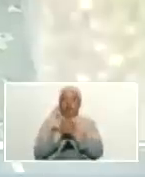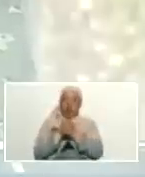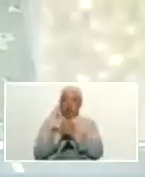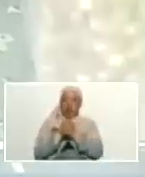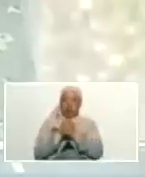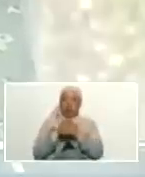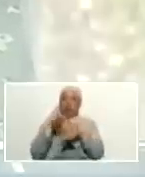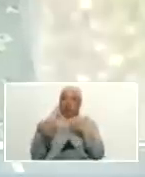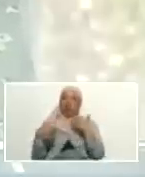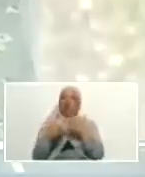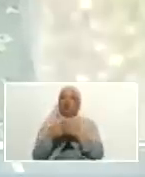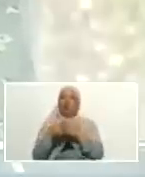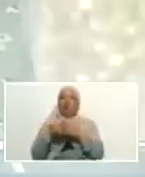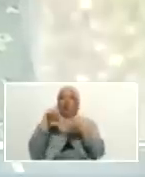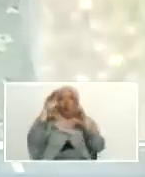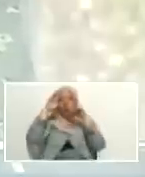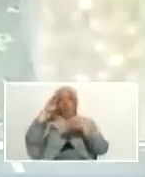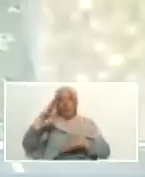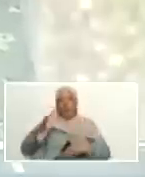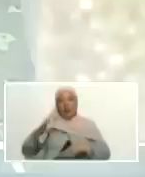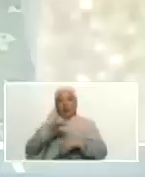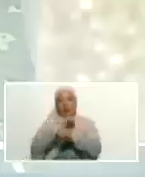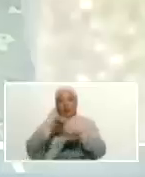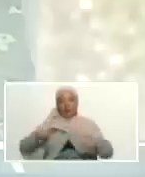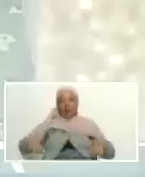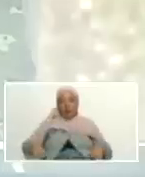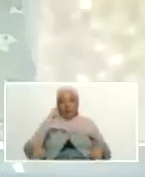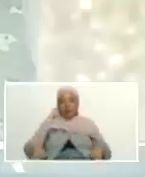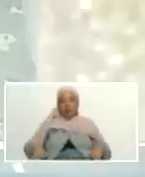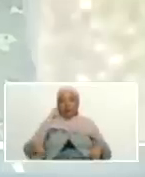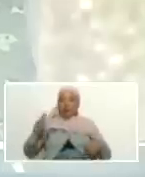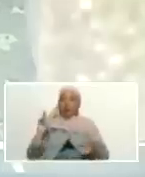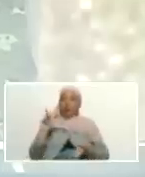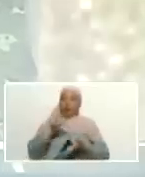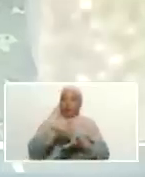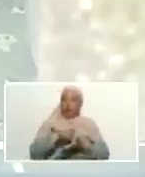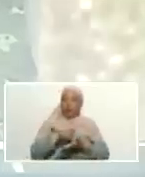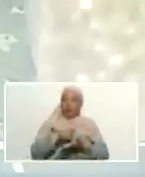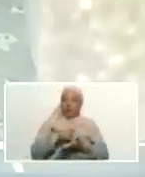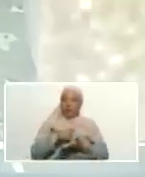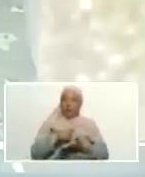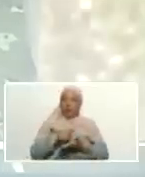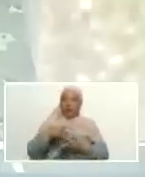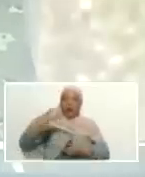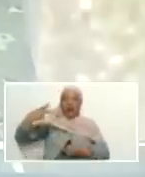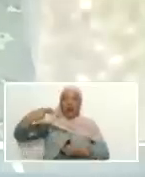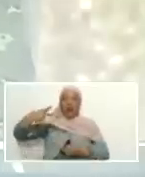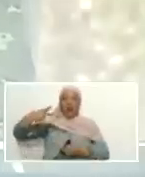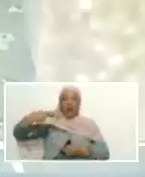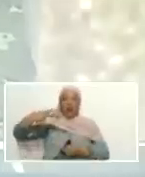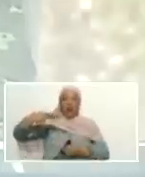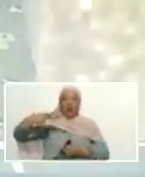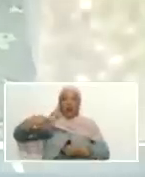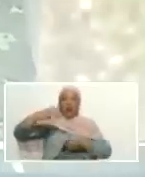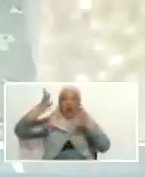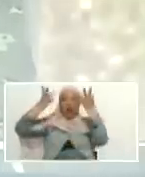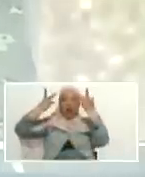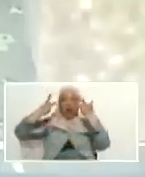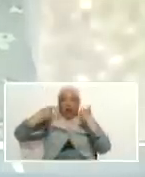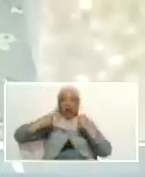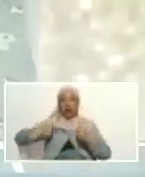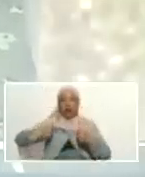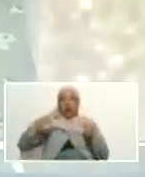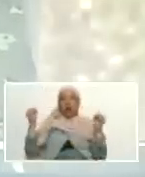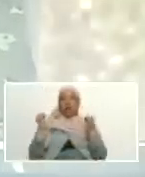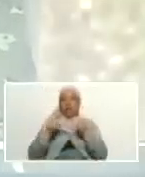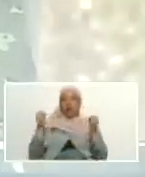de toda la Fuerza Armada Nacional Bolivariana. Allí estuvieron en Tejería, en El Castaño, en